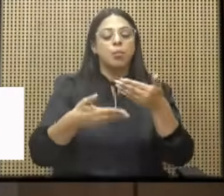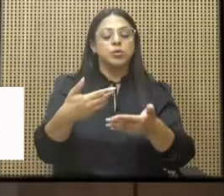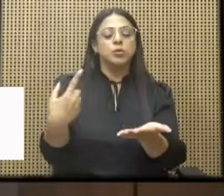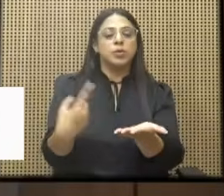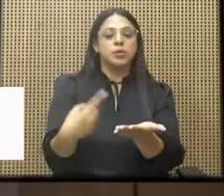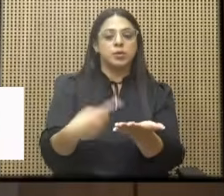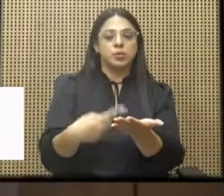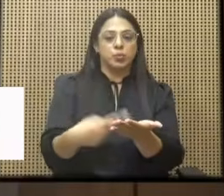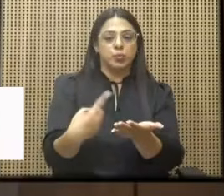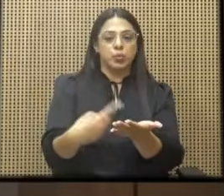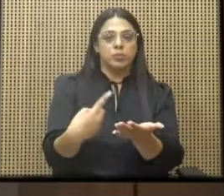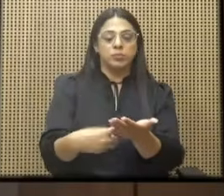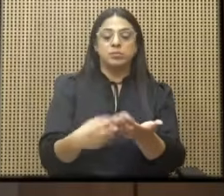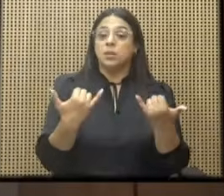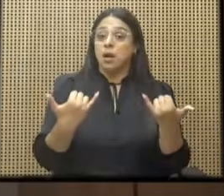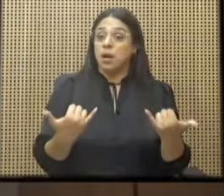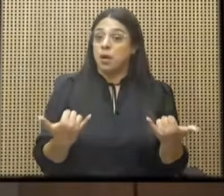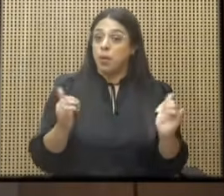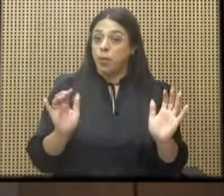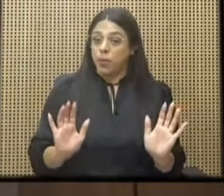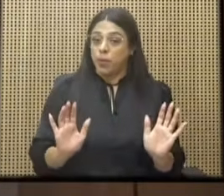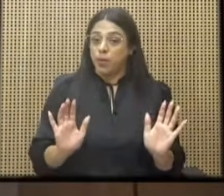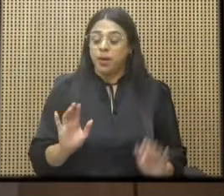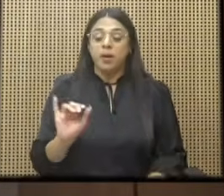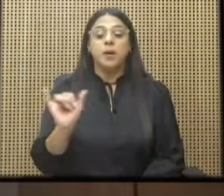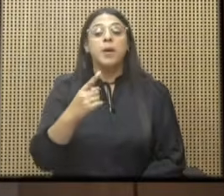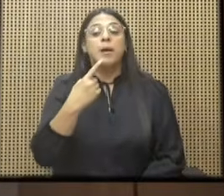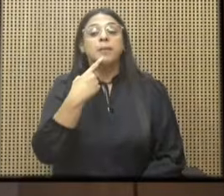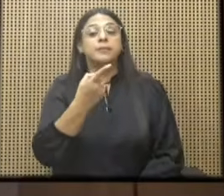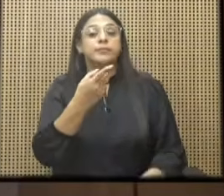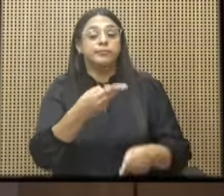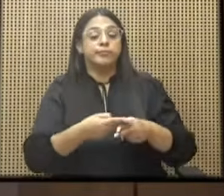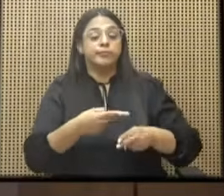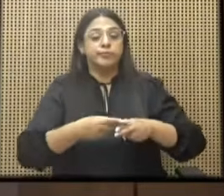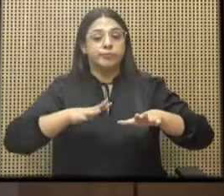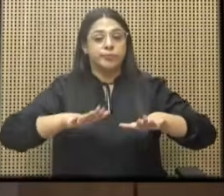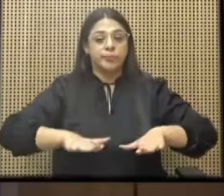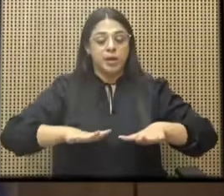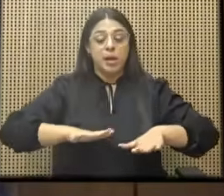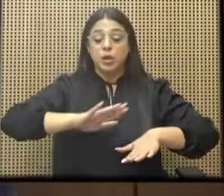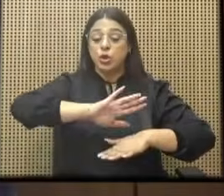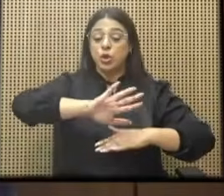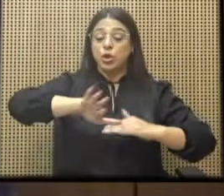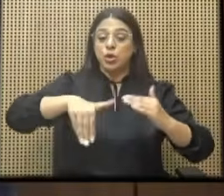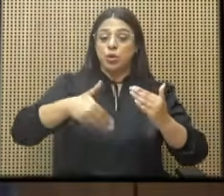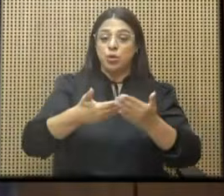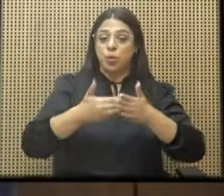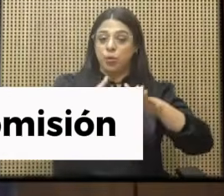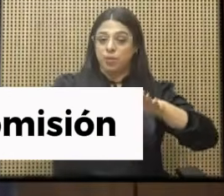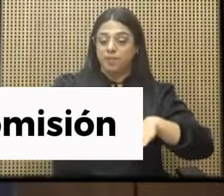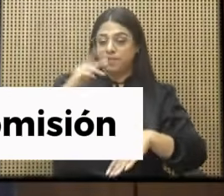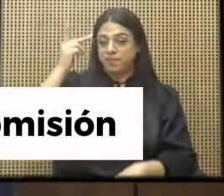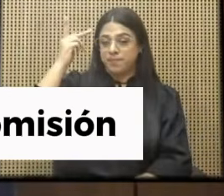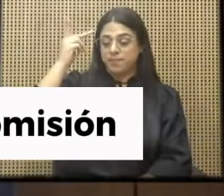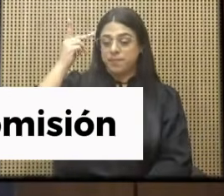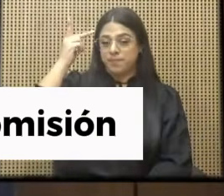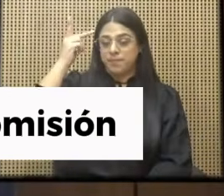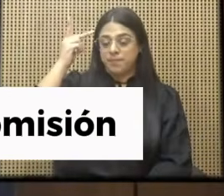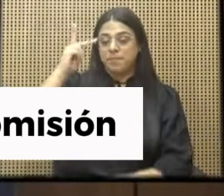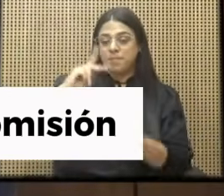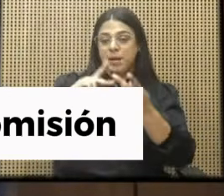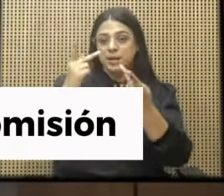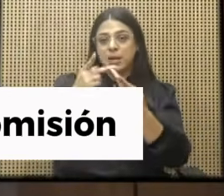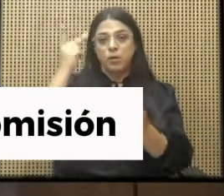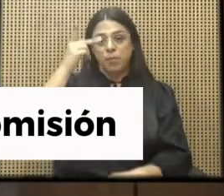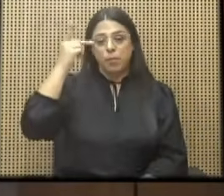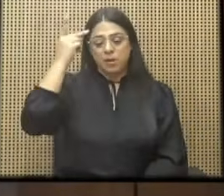y deliberación. Ahora, como los nombres están aquí, toda esta fracción, y en mi caso particular, aunque no